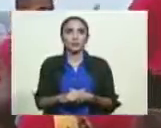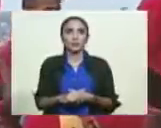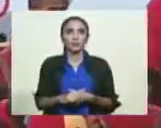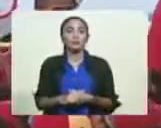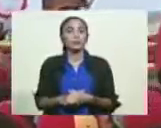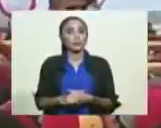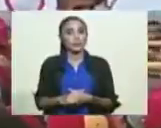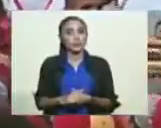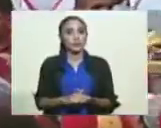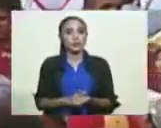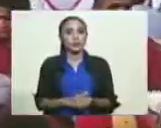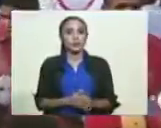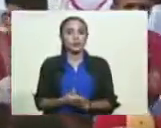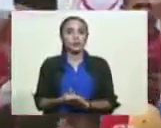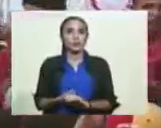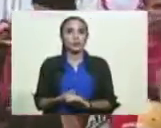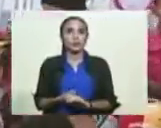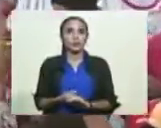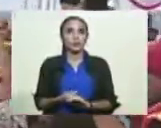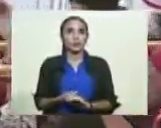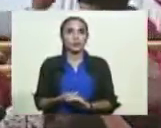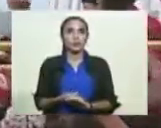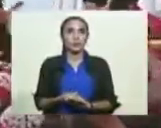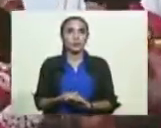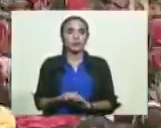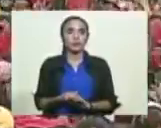¿Ustedes se dejarían quitar el carnet de la patria?